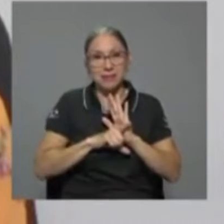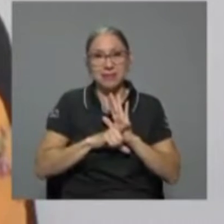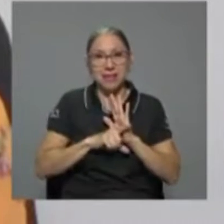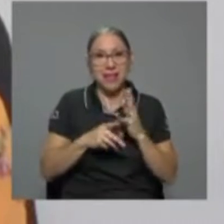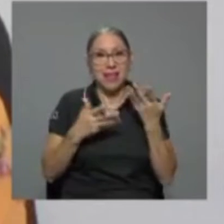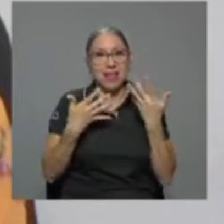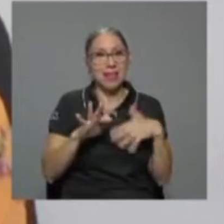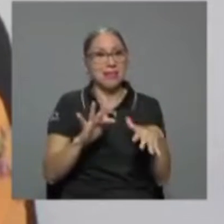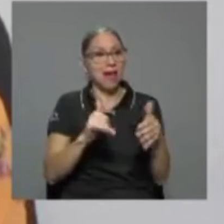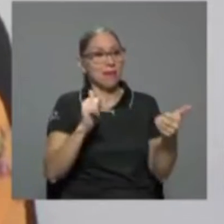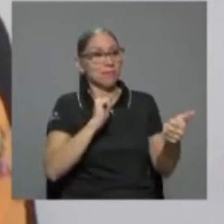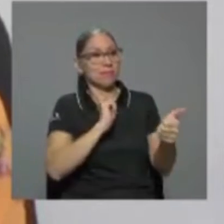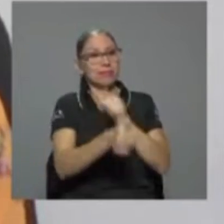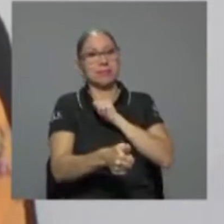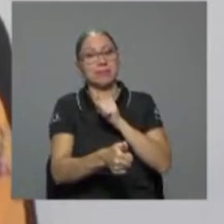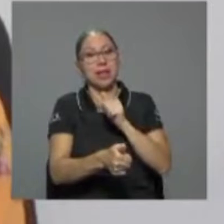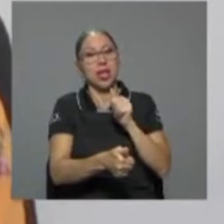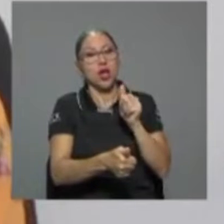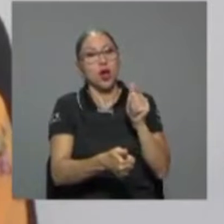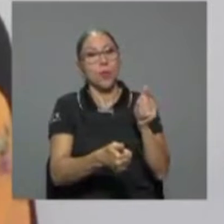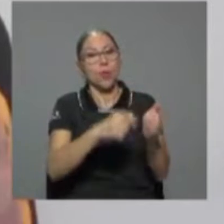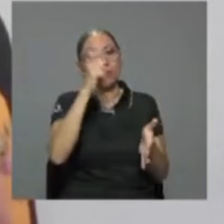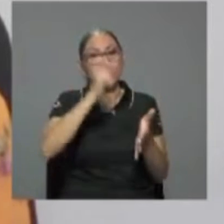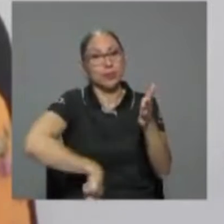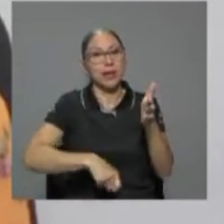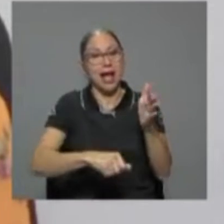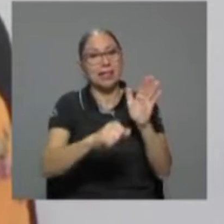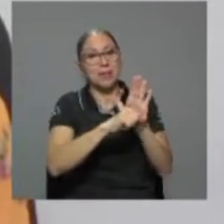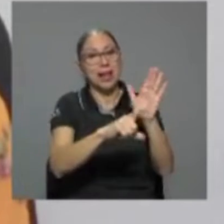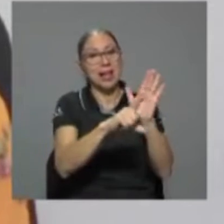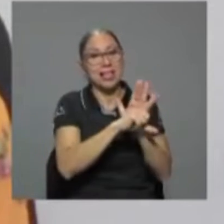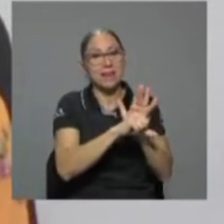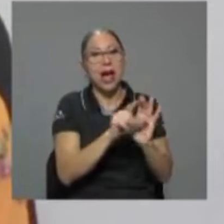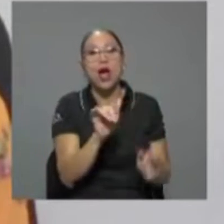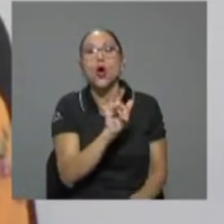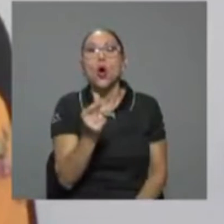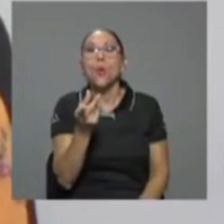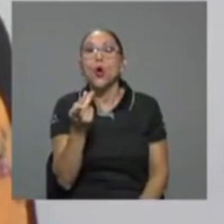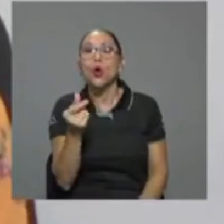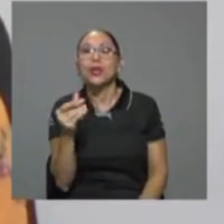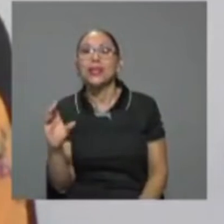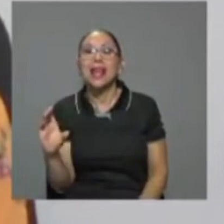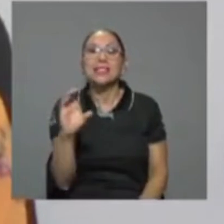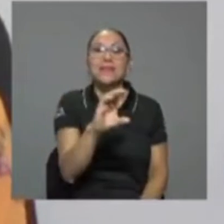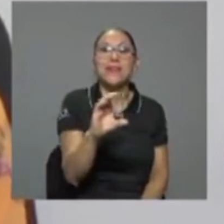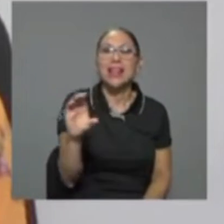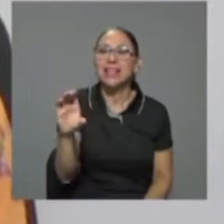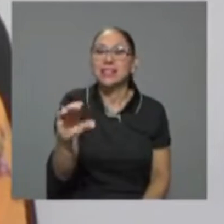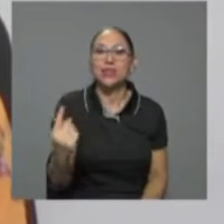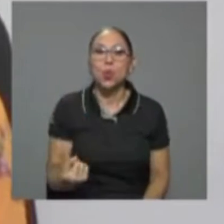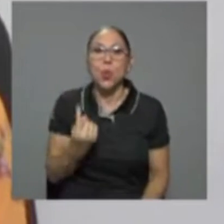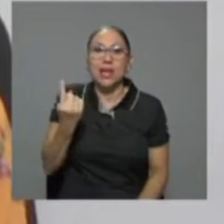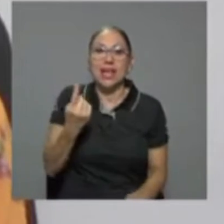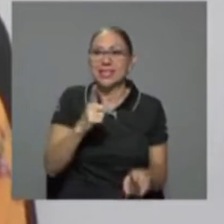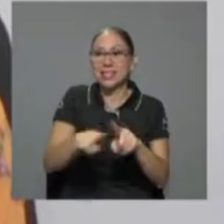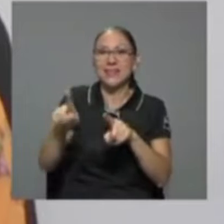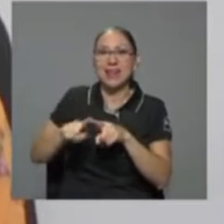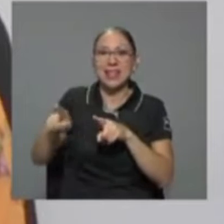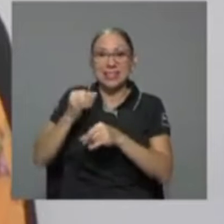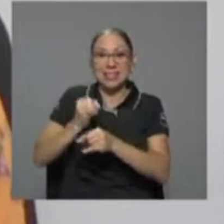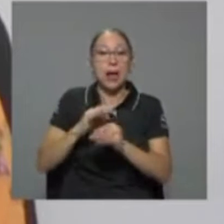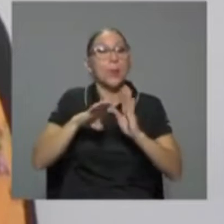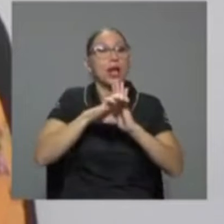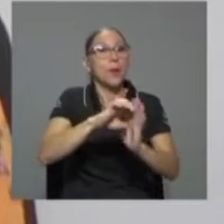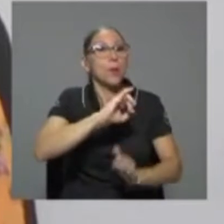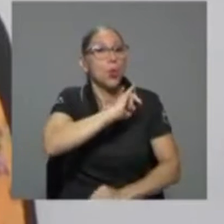Asamblea Legislativa como transferencias únicas de parte de varias entidades, por ejemplo, la Junta de